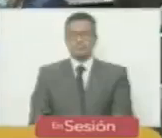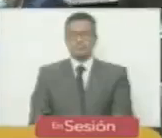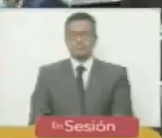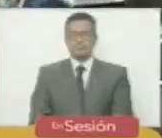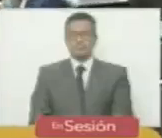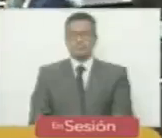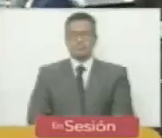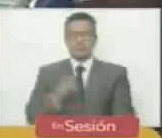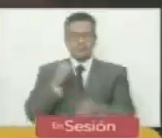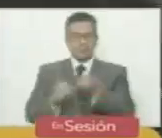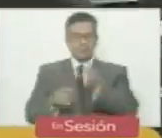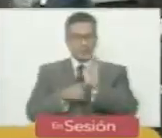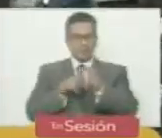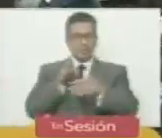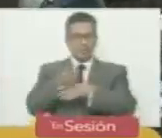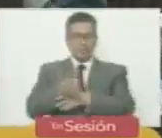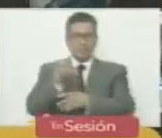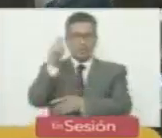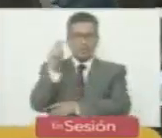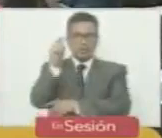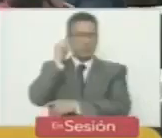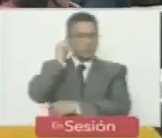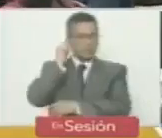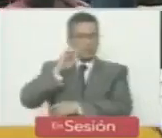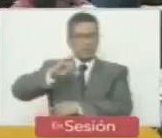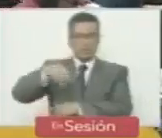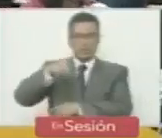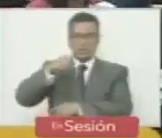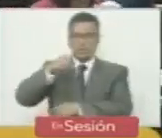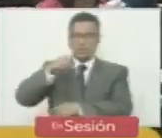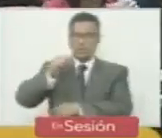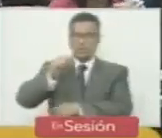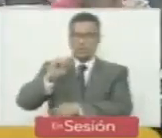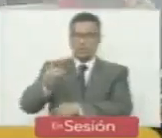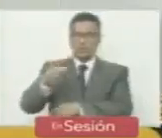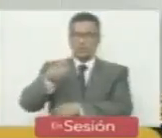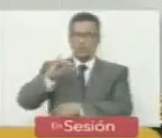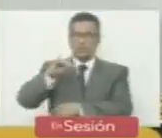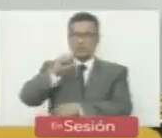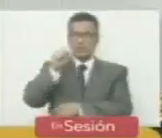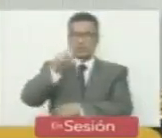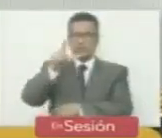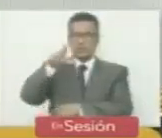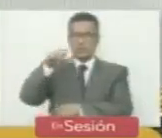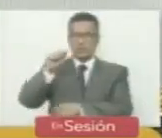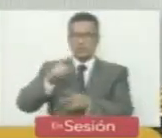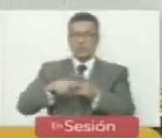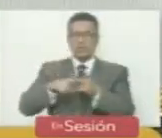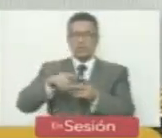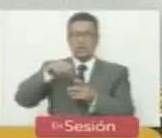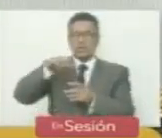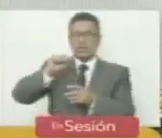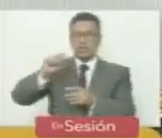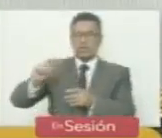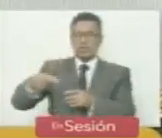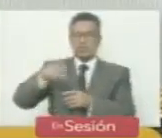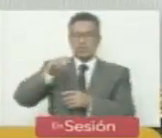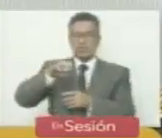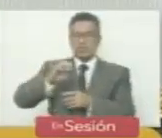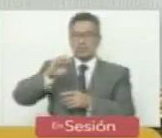Culmina su intervención la diputada Gisela Tobar, pues quien presentó. La diputada Angelita Mayo.